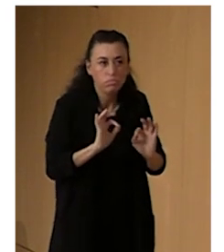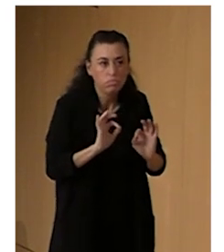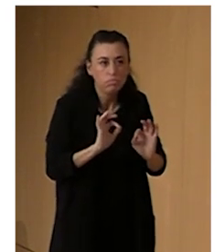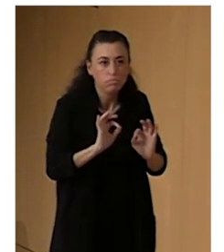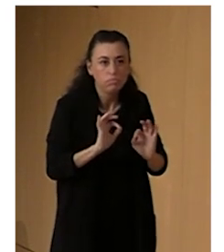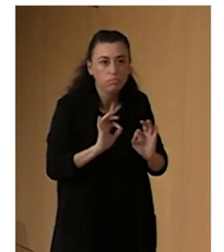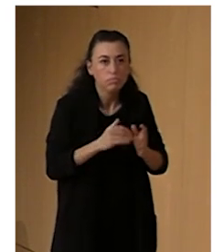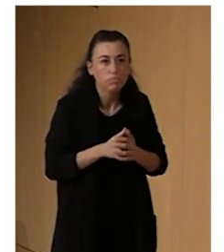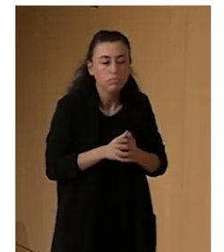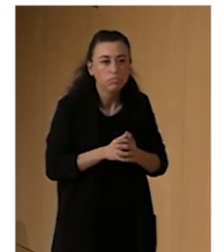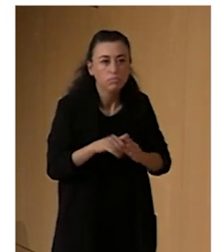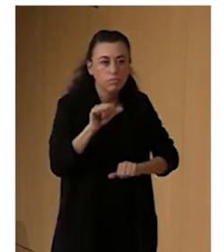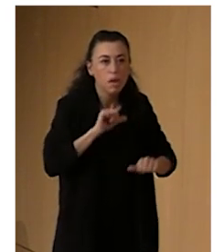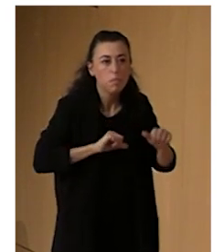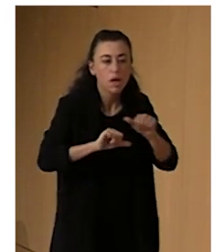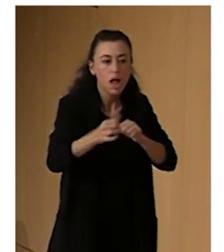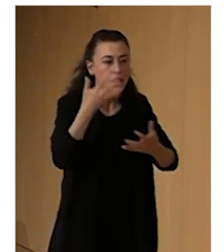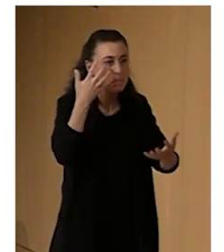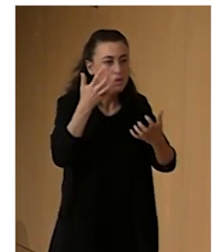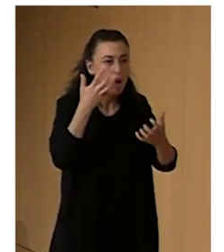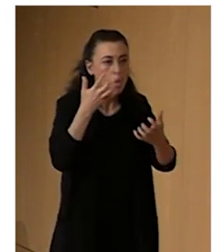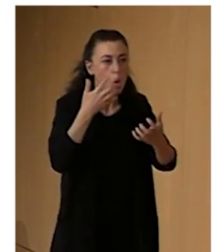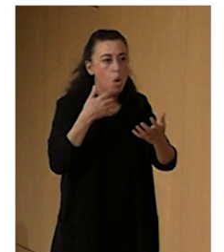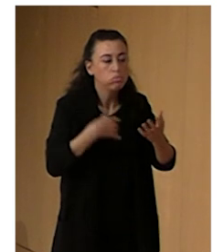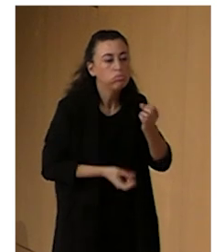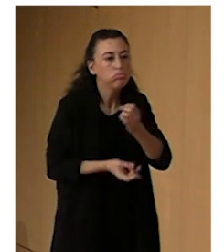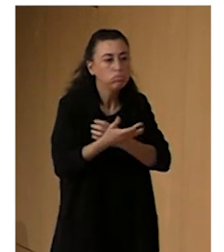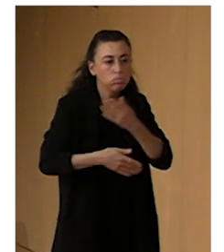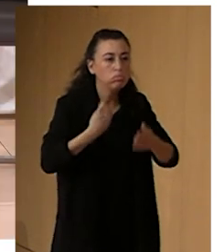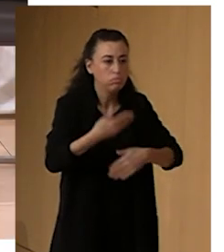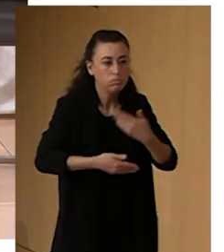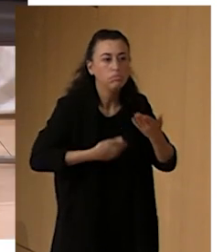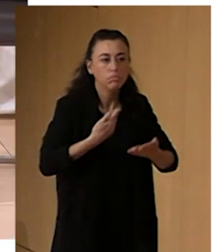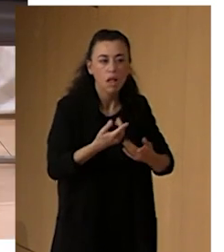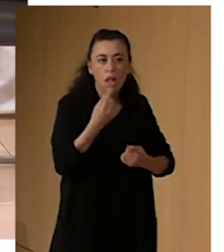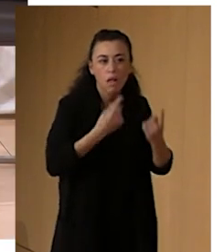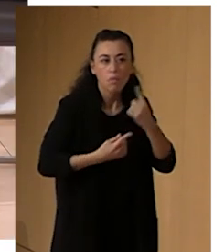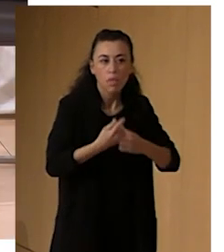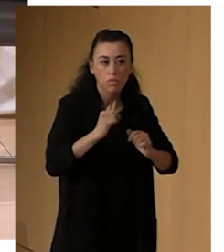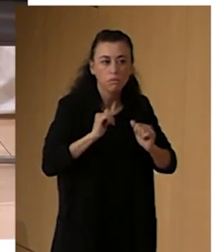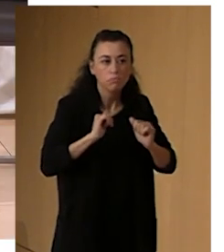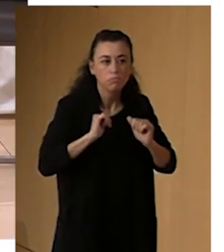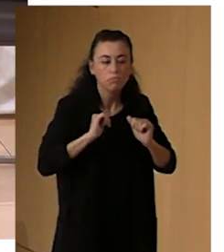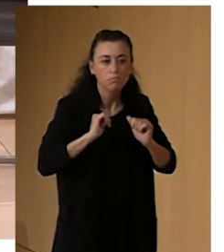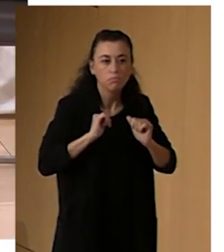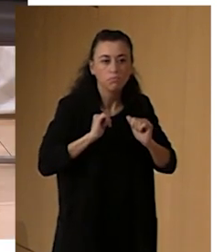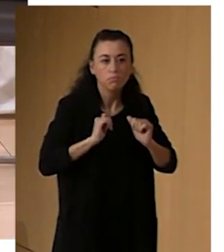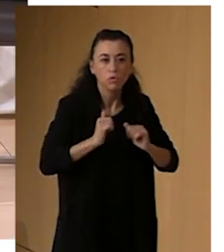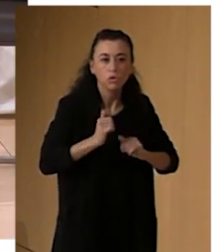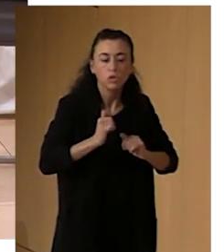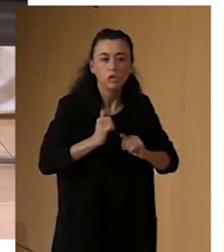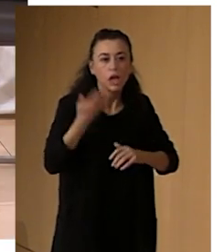surgiendo el el el el espectáculo a veces eh iniciamos en en